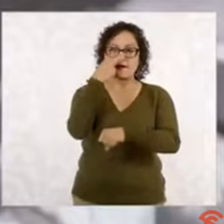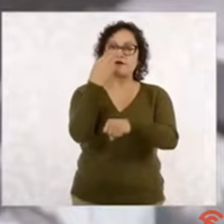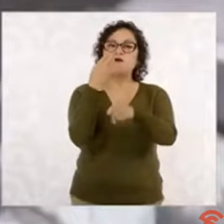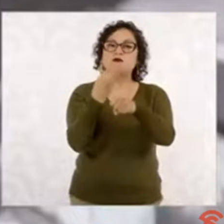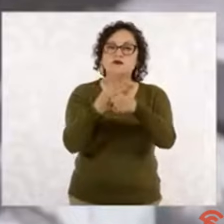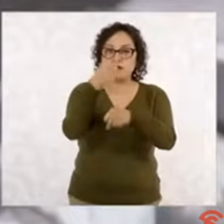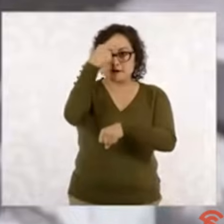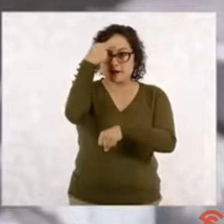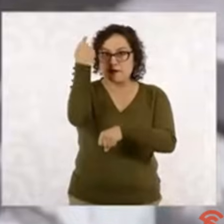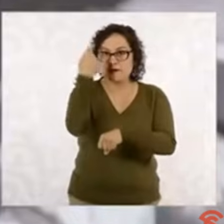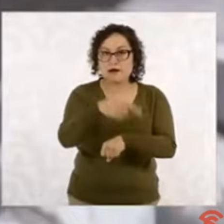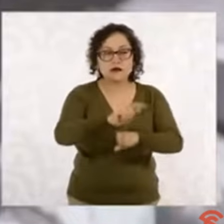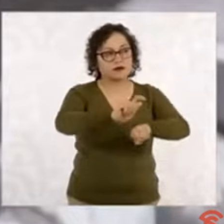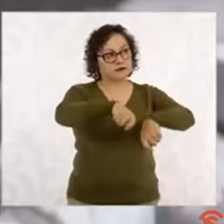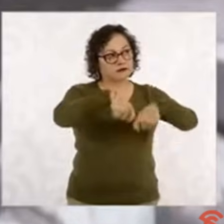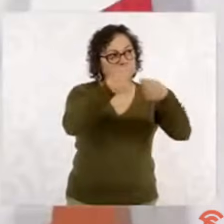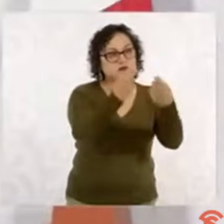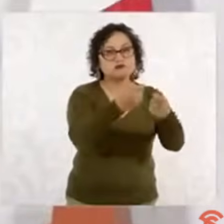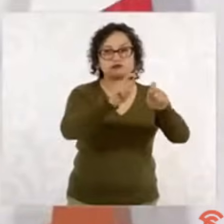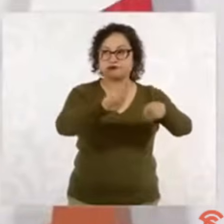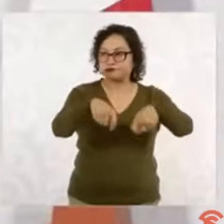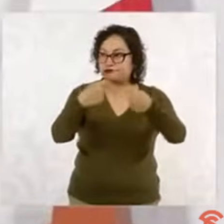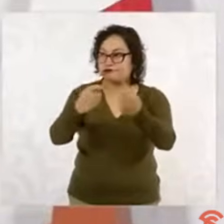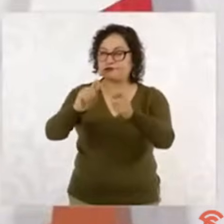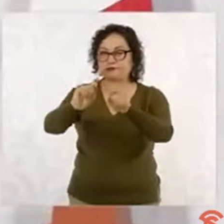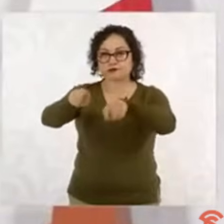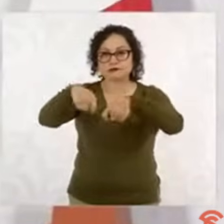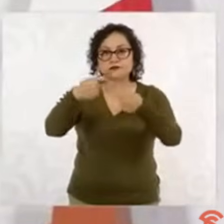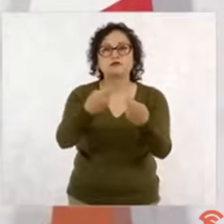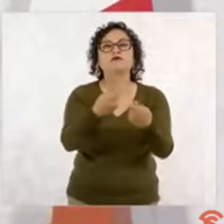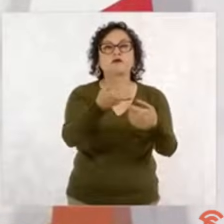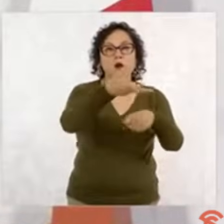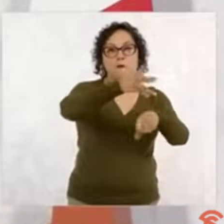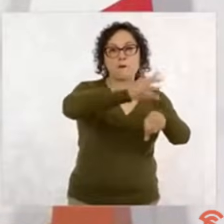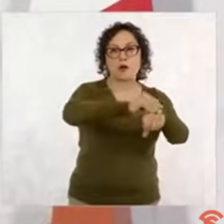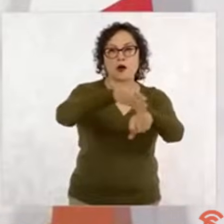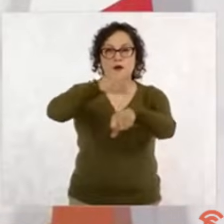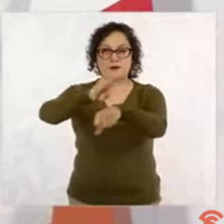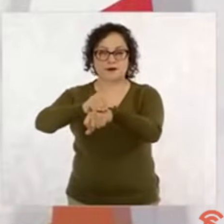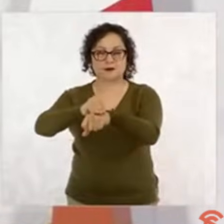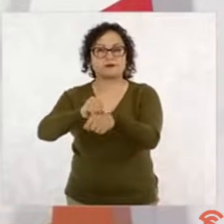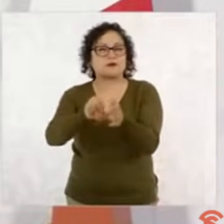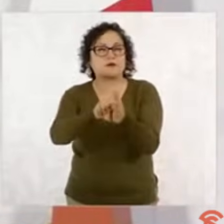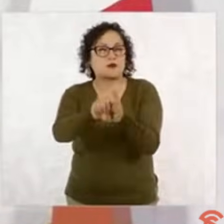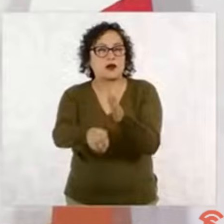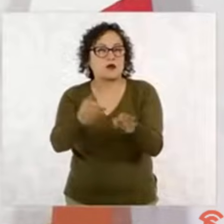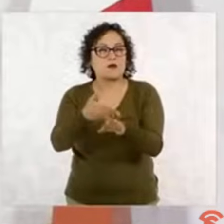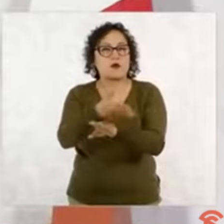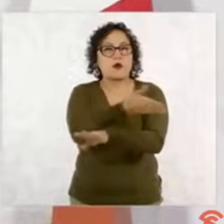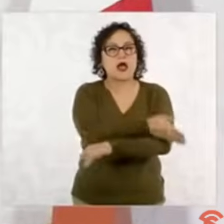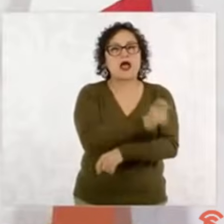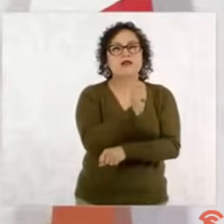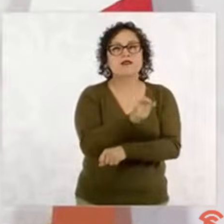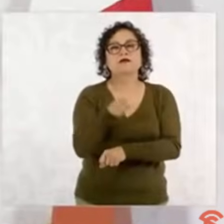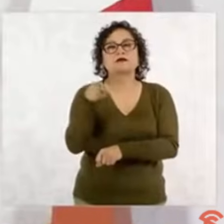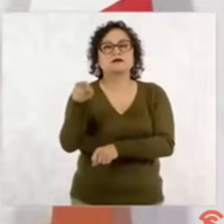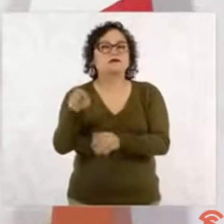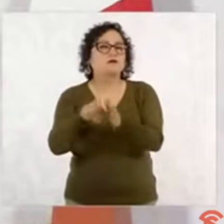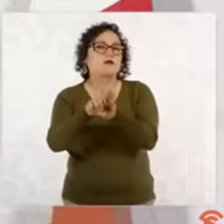de concesiones. No será posible ya transmitir títulos de concesión